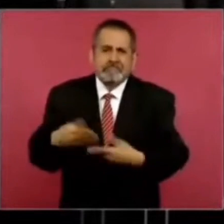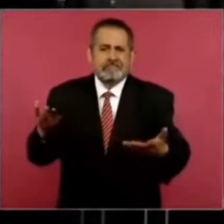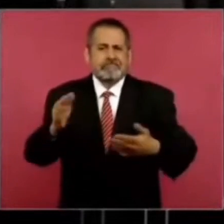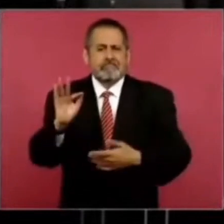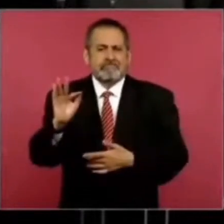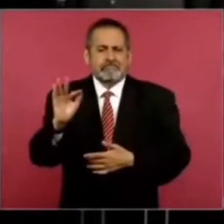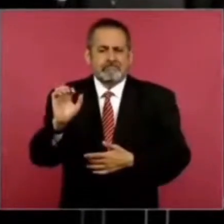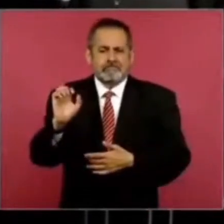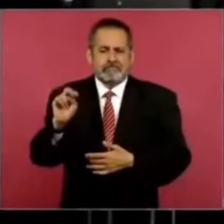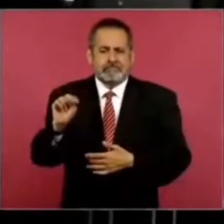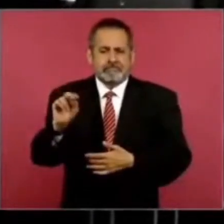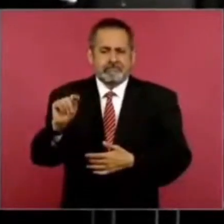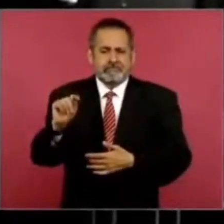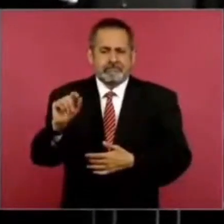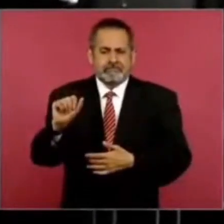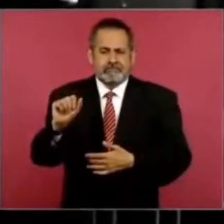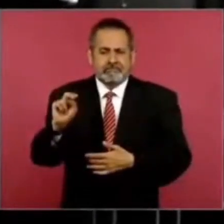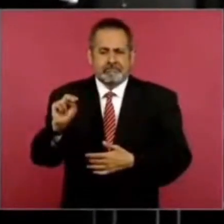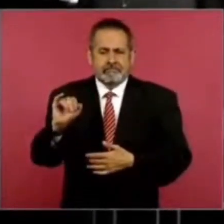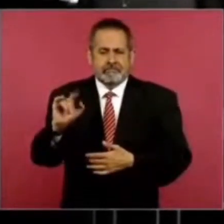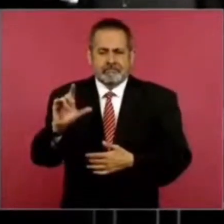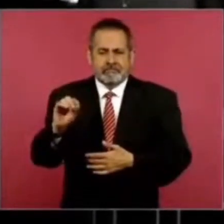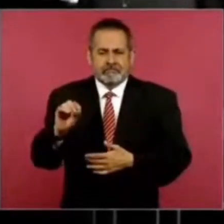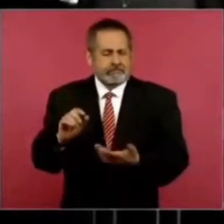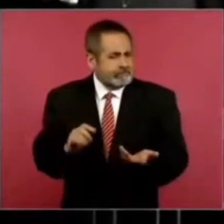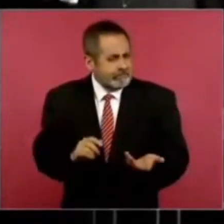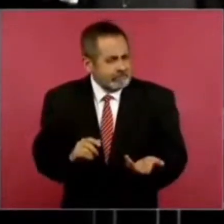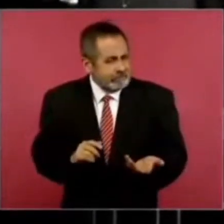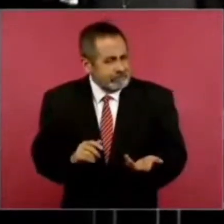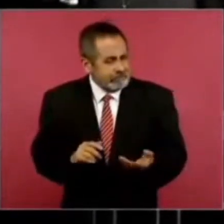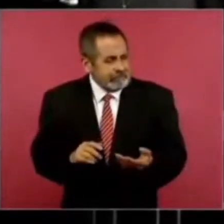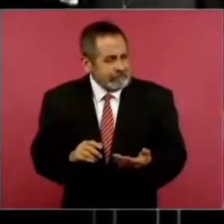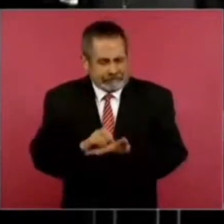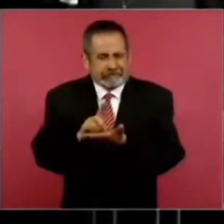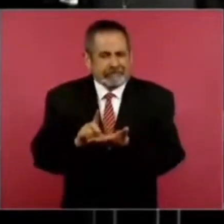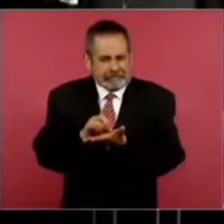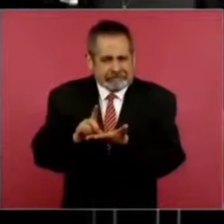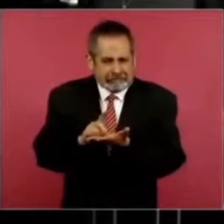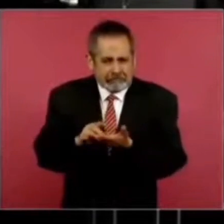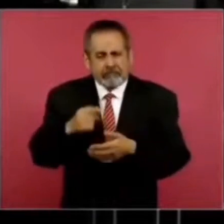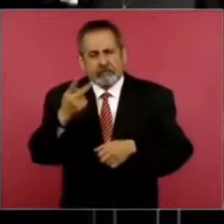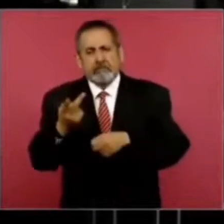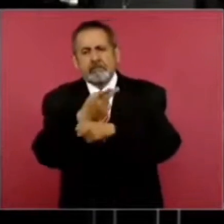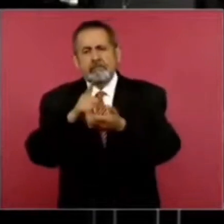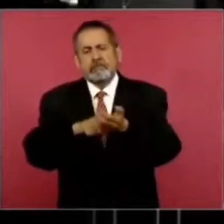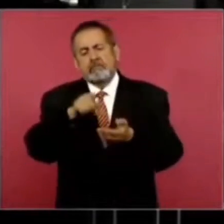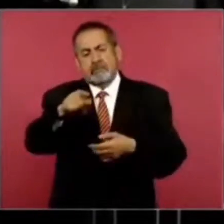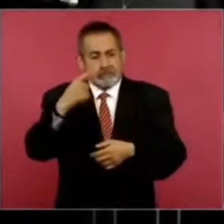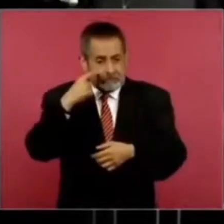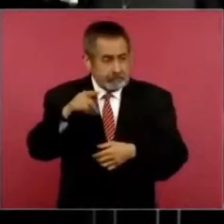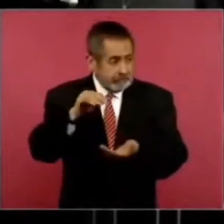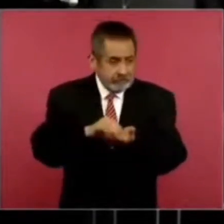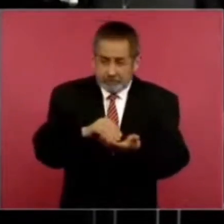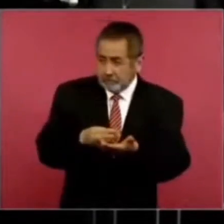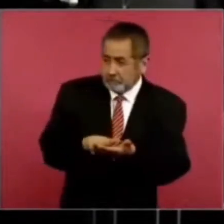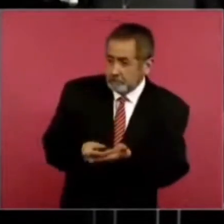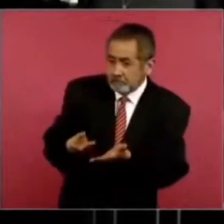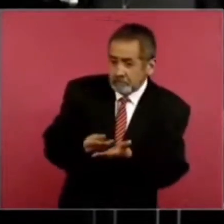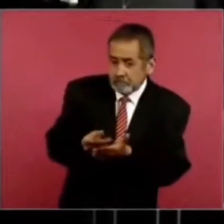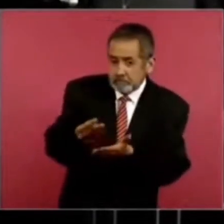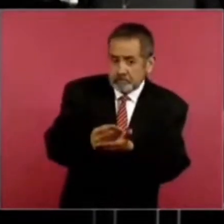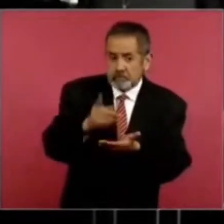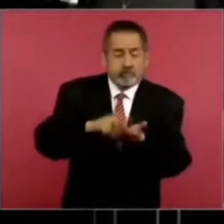tema, en torno a cómo van observando ustedes que va avanzando o no la producción y distribución de esta droga en el